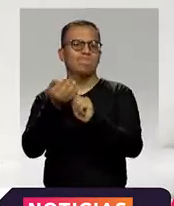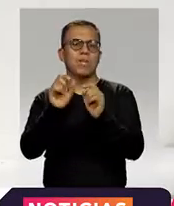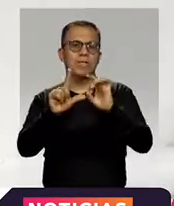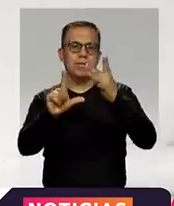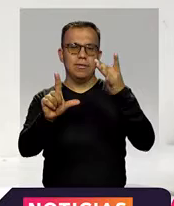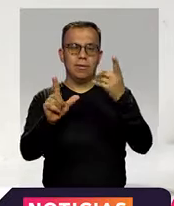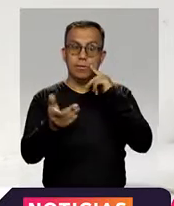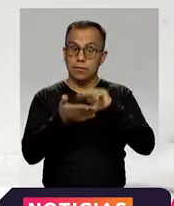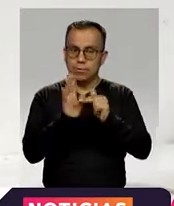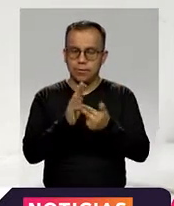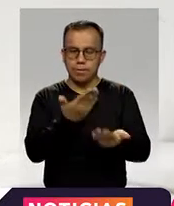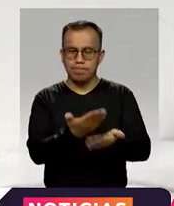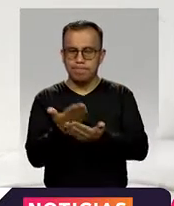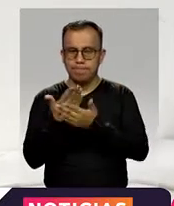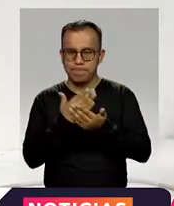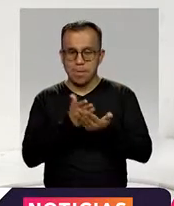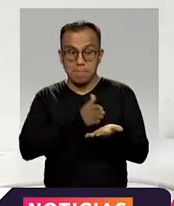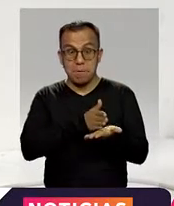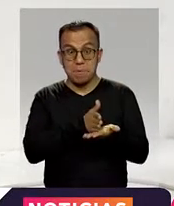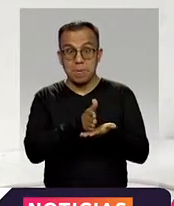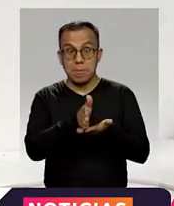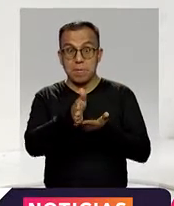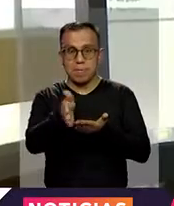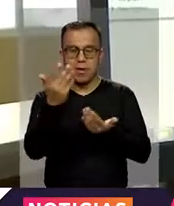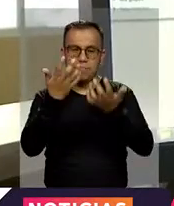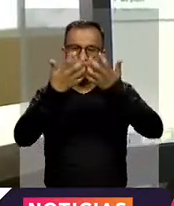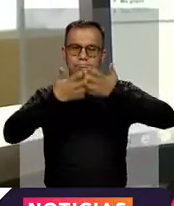digital, lo que evidencia el camino recorrido por el